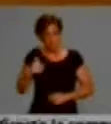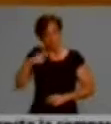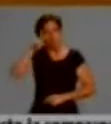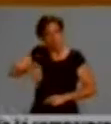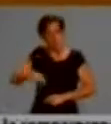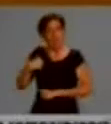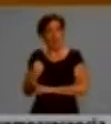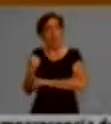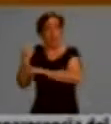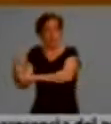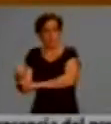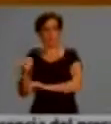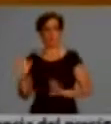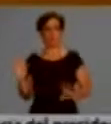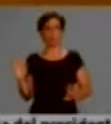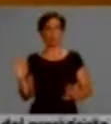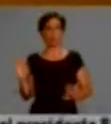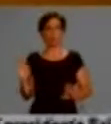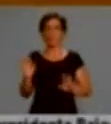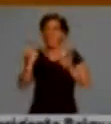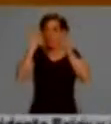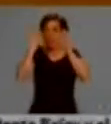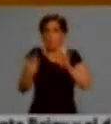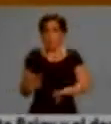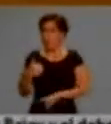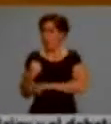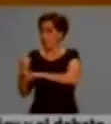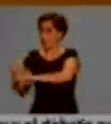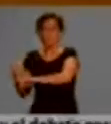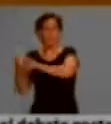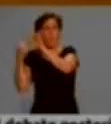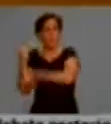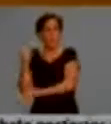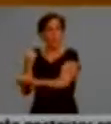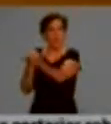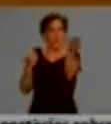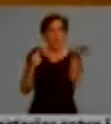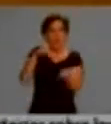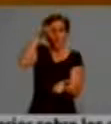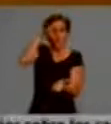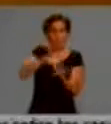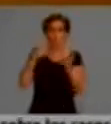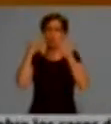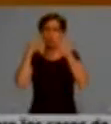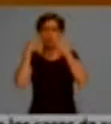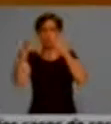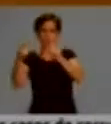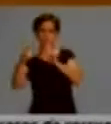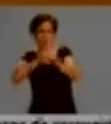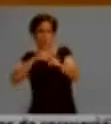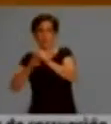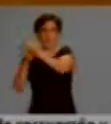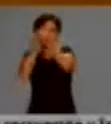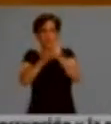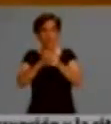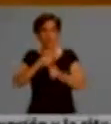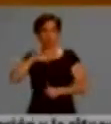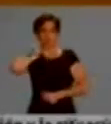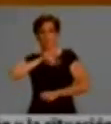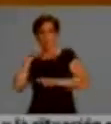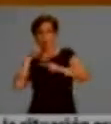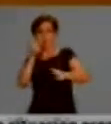apoyé. Como apoyaría a cualquiera que sufriera una persecución que yo creyera